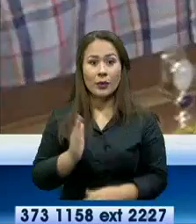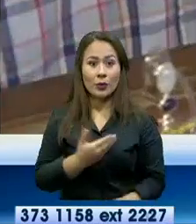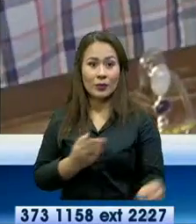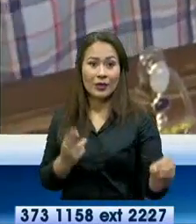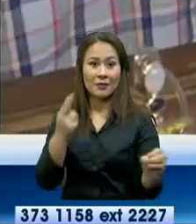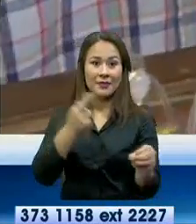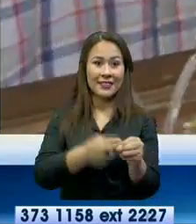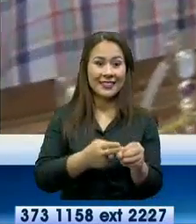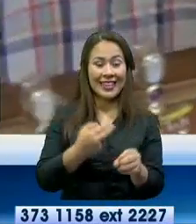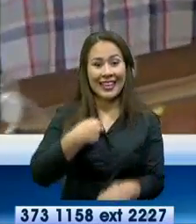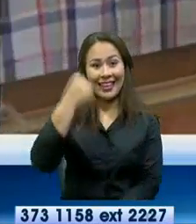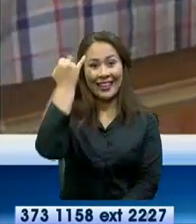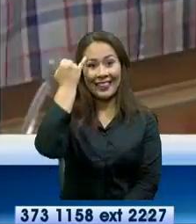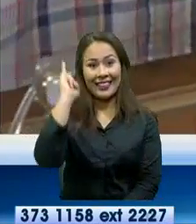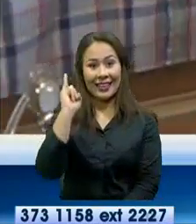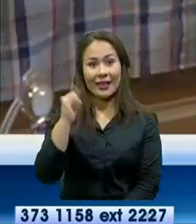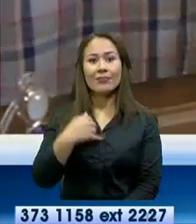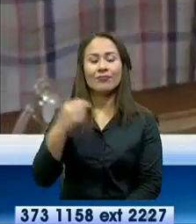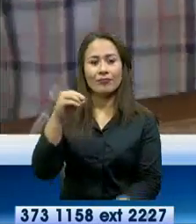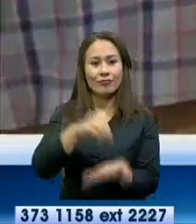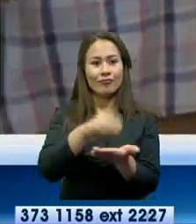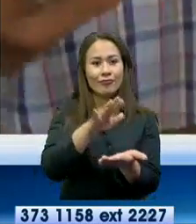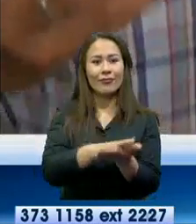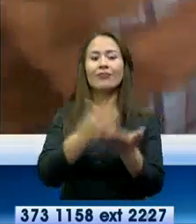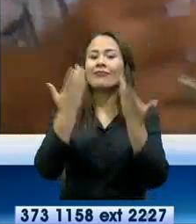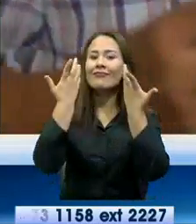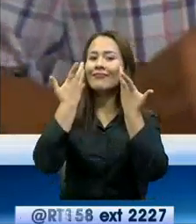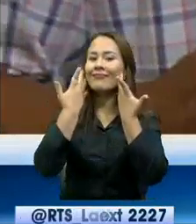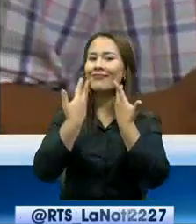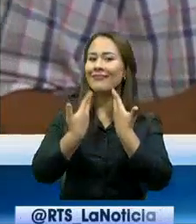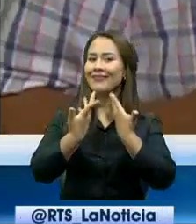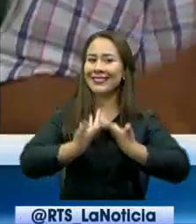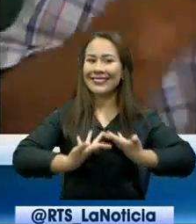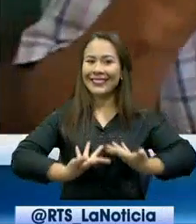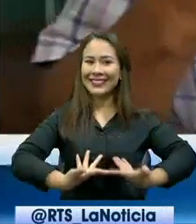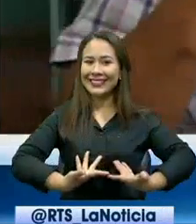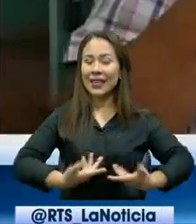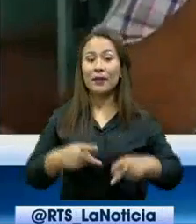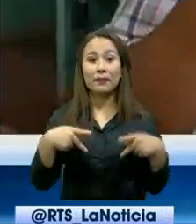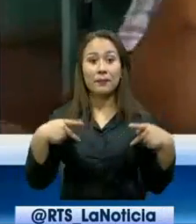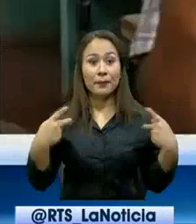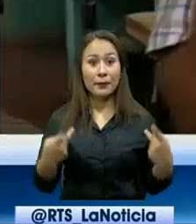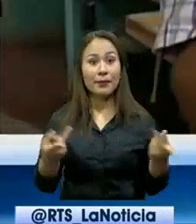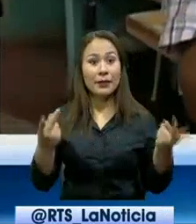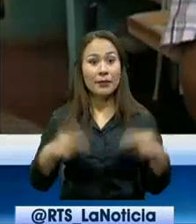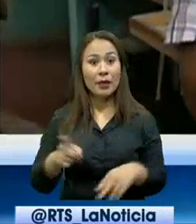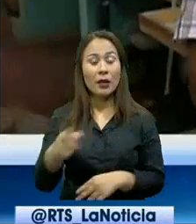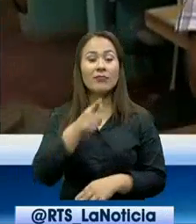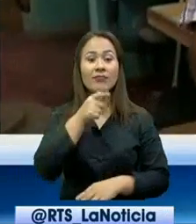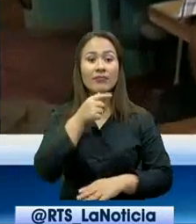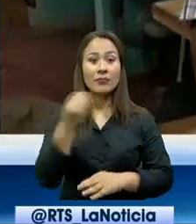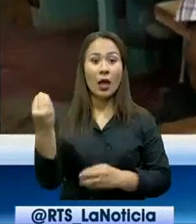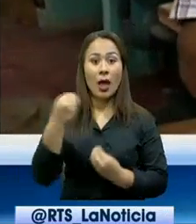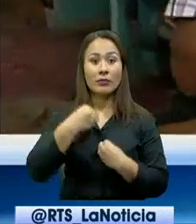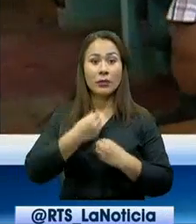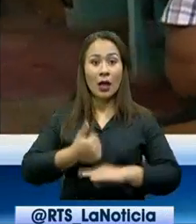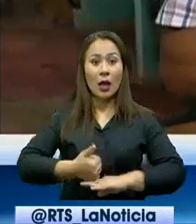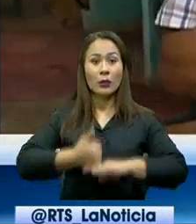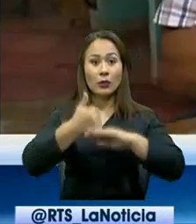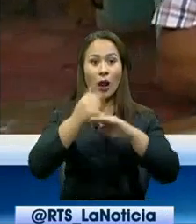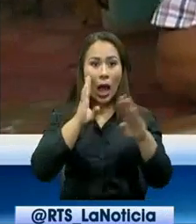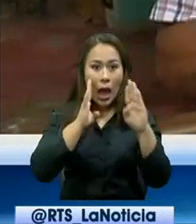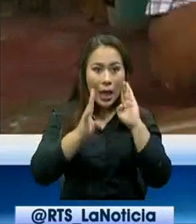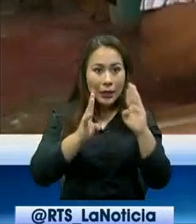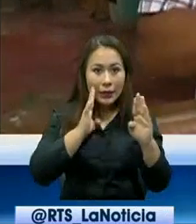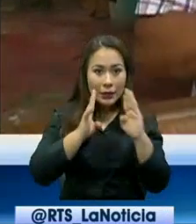a esta iniciativa de convertirlo en joya viva prácticamente, son las autoridades que esta vez sí tomaron